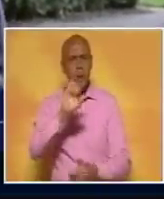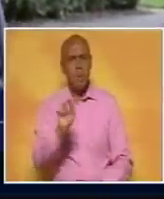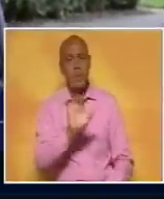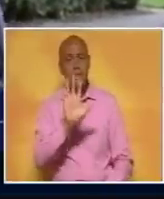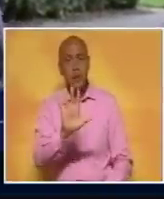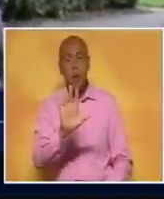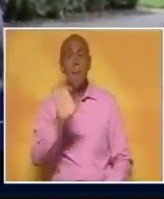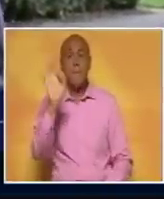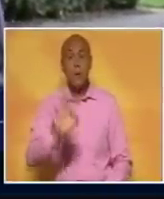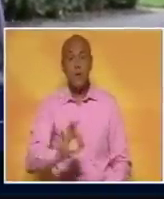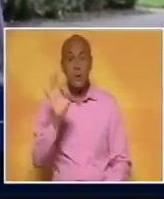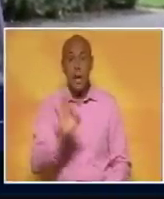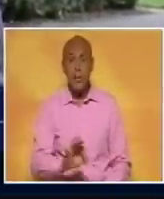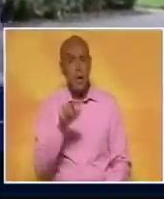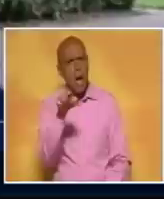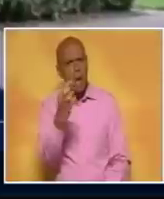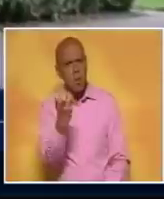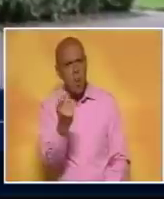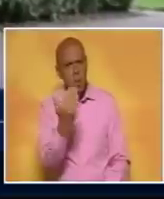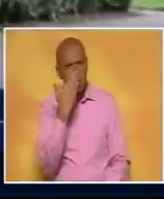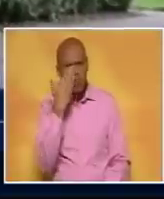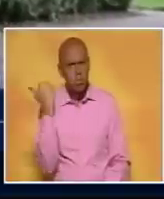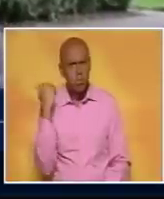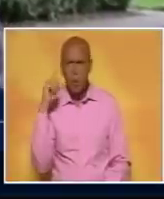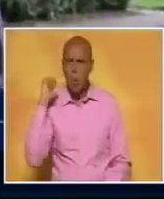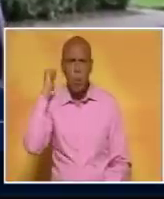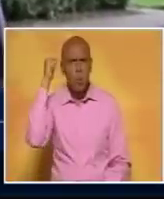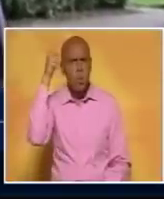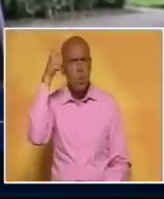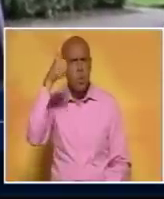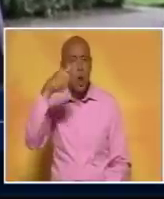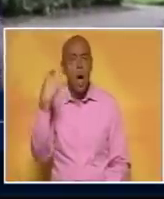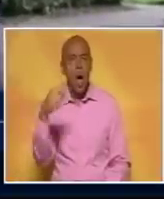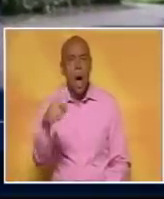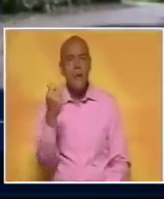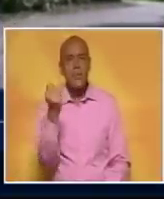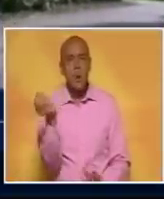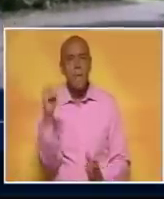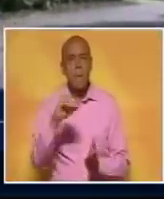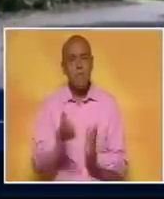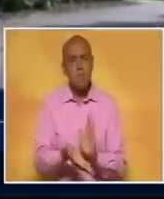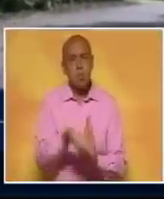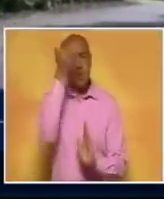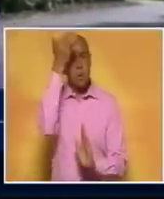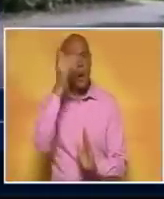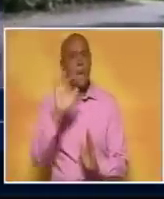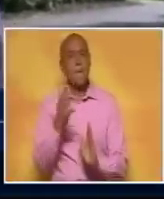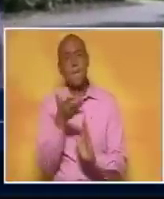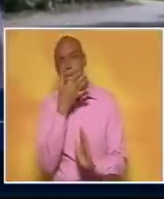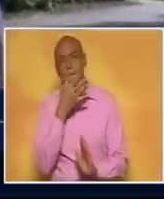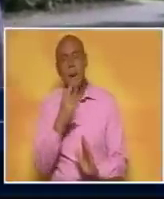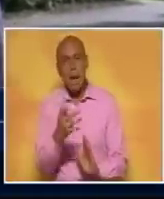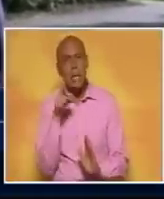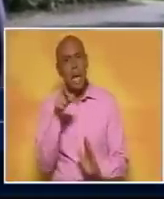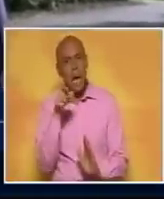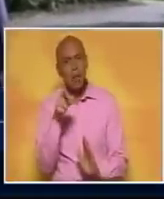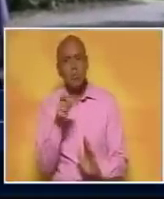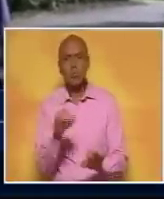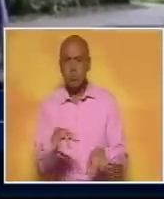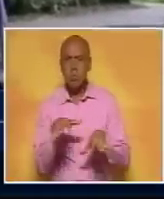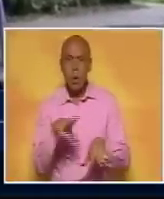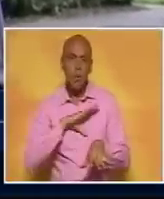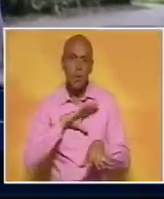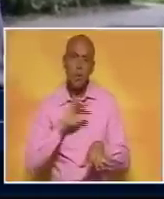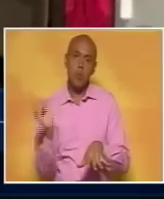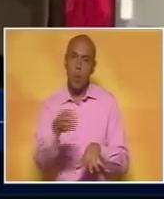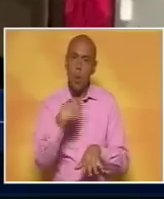atrás. No hemos tenido números como estos en mucho tiempo. Los salarios subieron casi un 3%, lo que representa un aumento fantástico para todos los